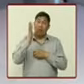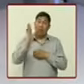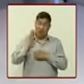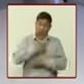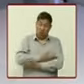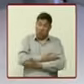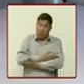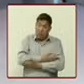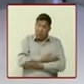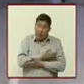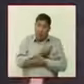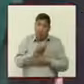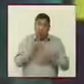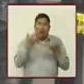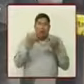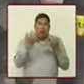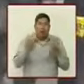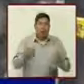heridas. Estos son los detalles.